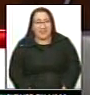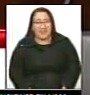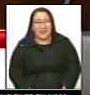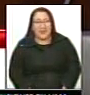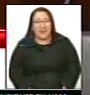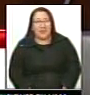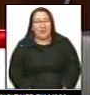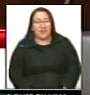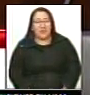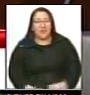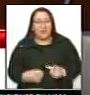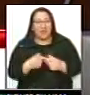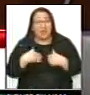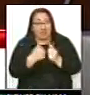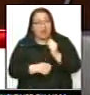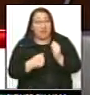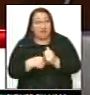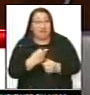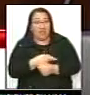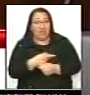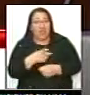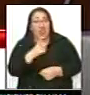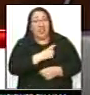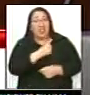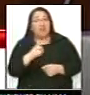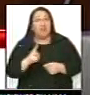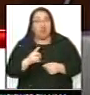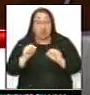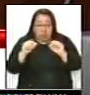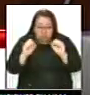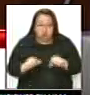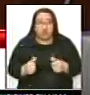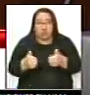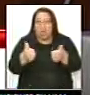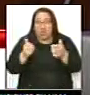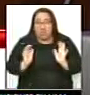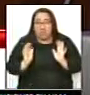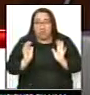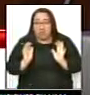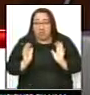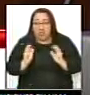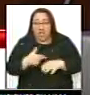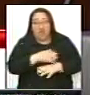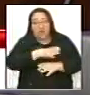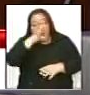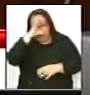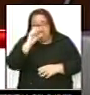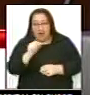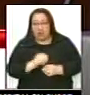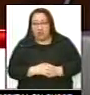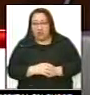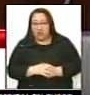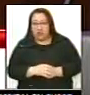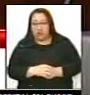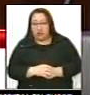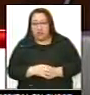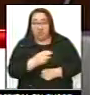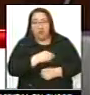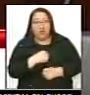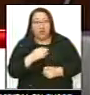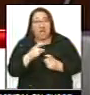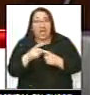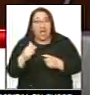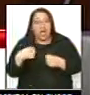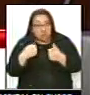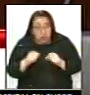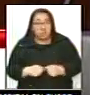Y entonces, que mi hermano es un diplomático de carrera, si lo es, en buena hora, que ha sido embajador de... ¿Ha sido ministro de García?